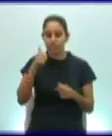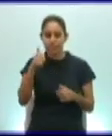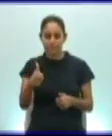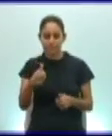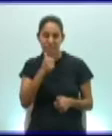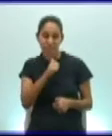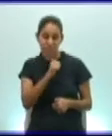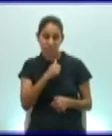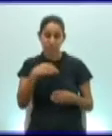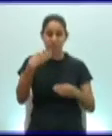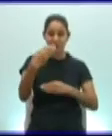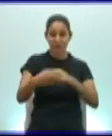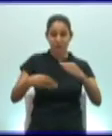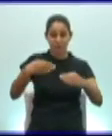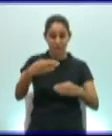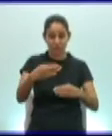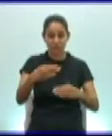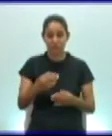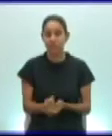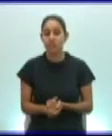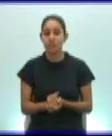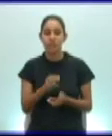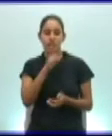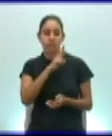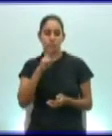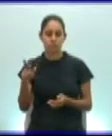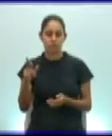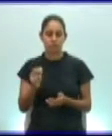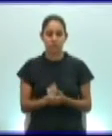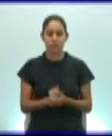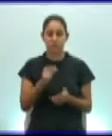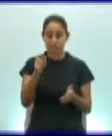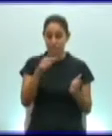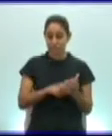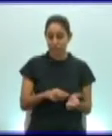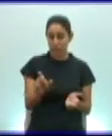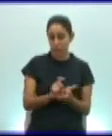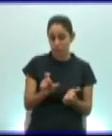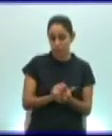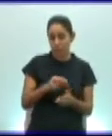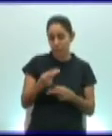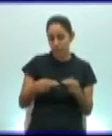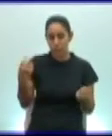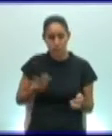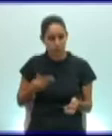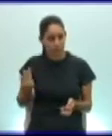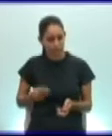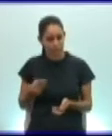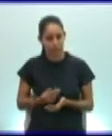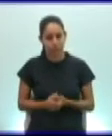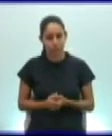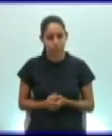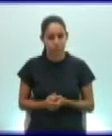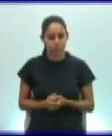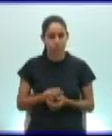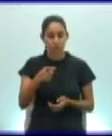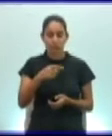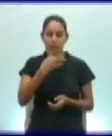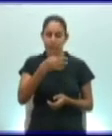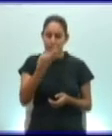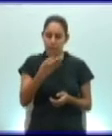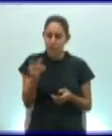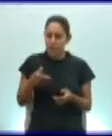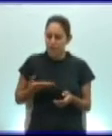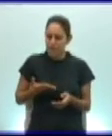Son factores que están en su libro de texto así descrito, por eso lo vamos a hacer rápido para ganar tiempo. Se los voy a comentar lo más rápido